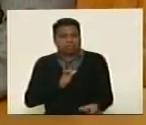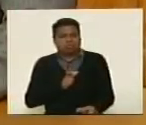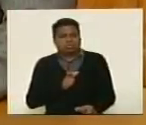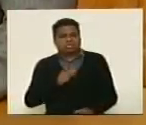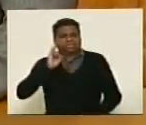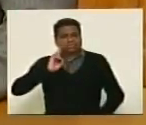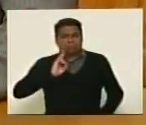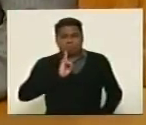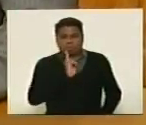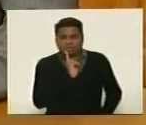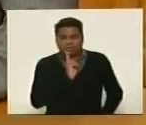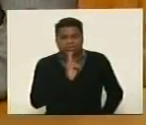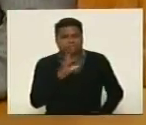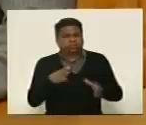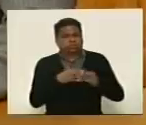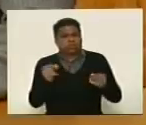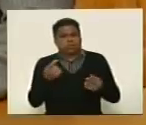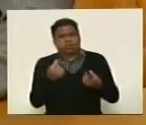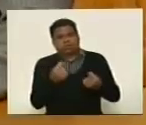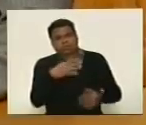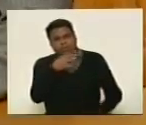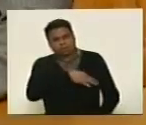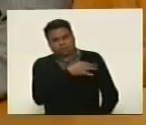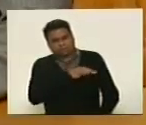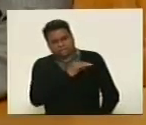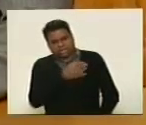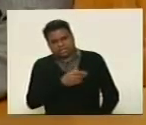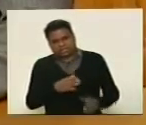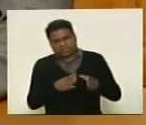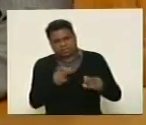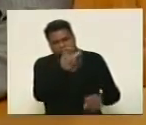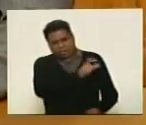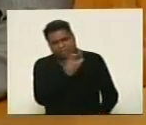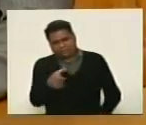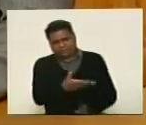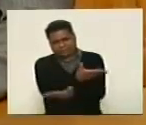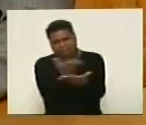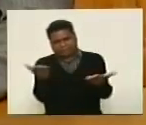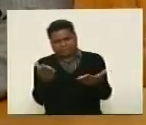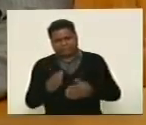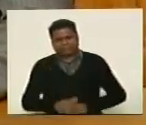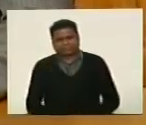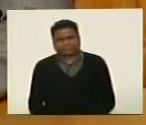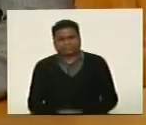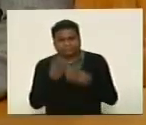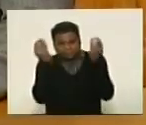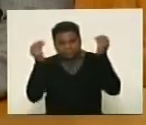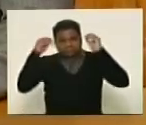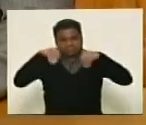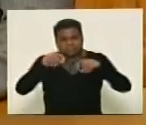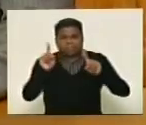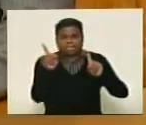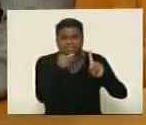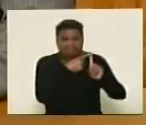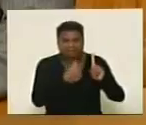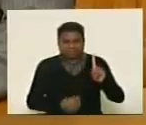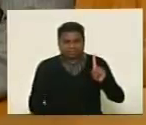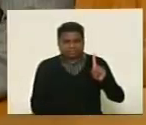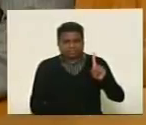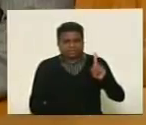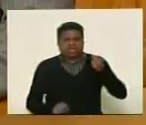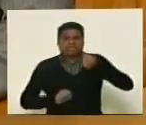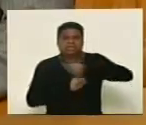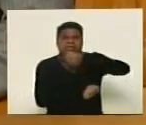derechos económicos y sociales de nuestros ciudadanos y ciudadanas. Acuerda, primero,